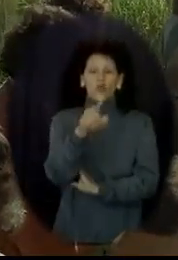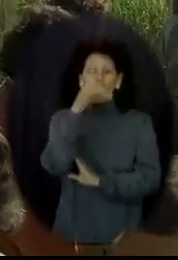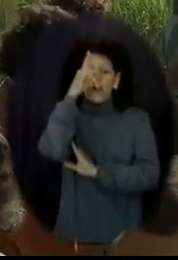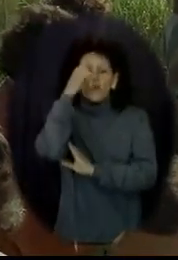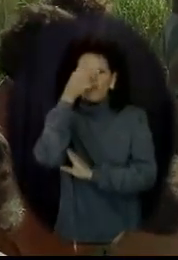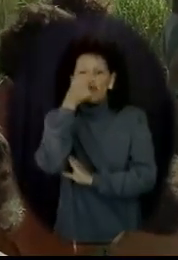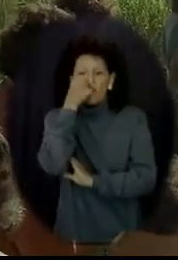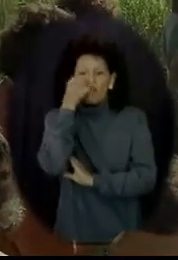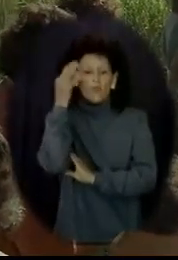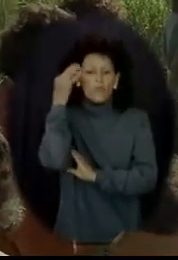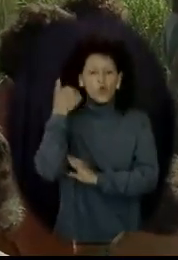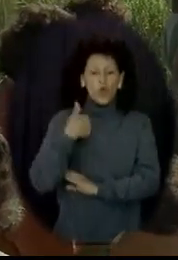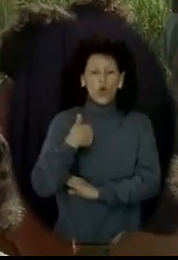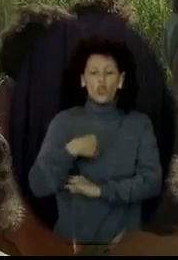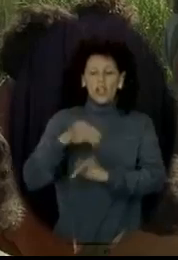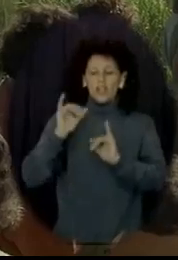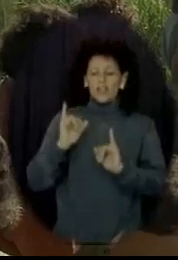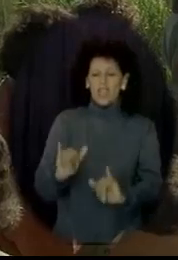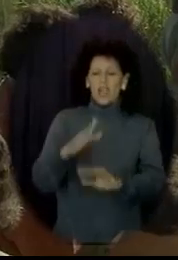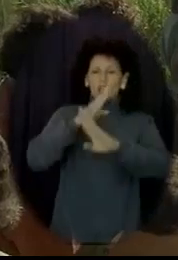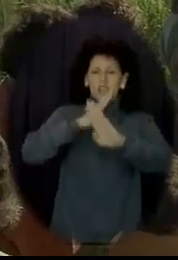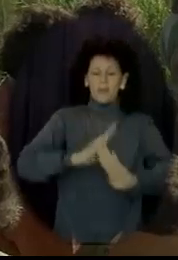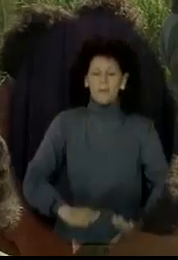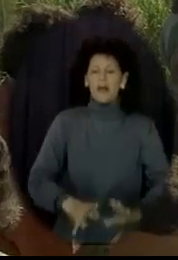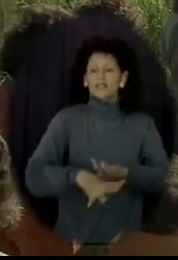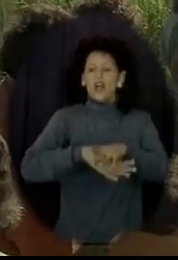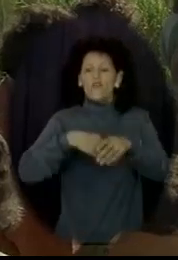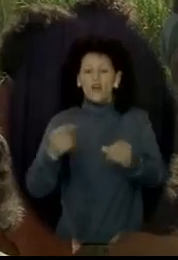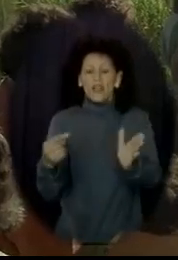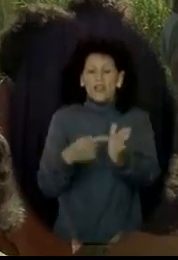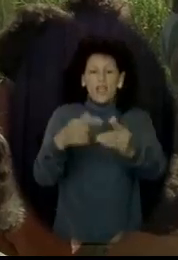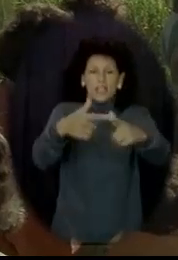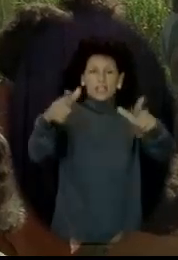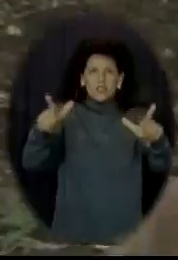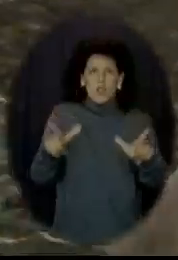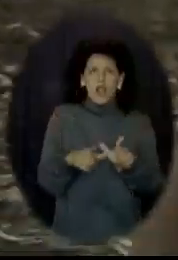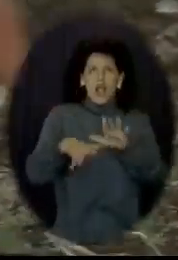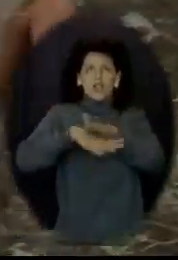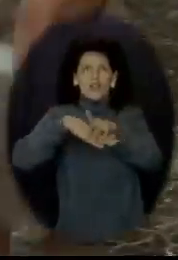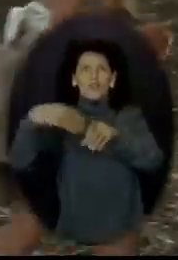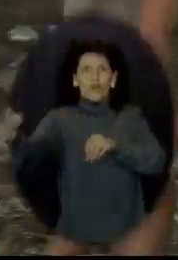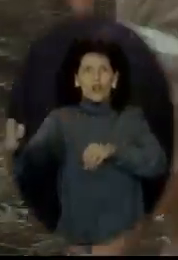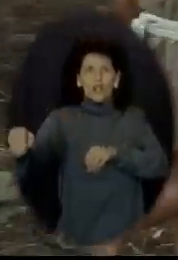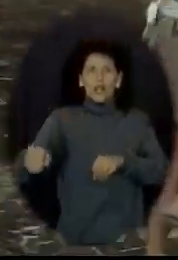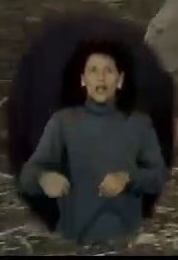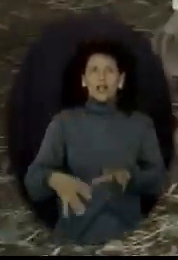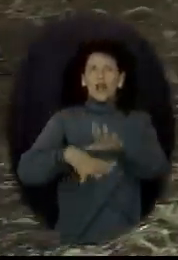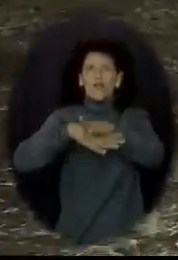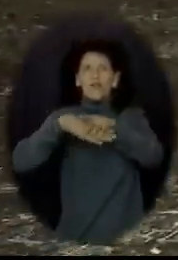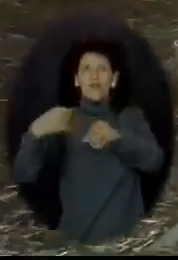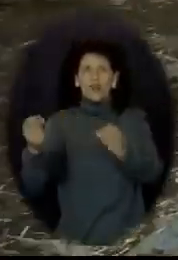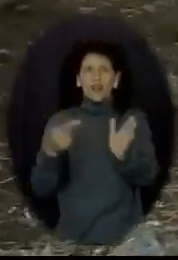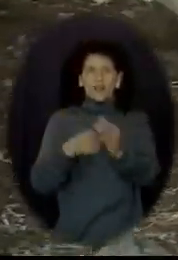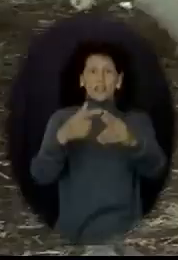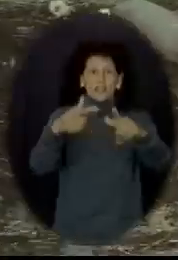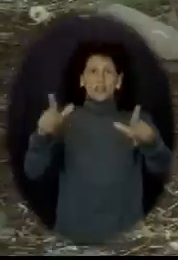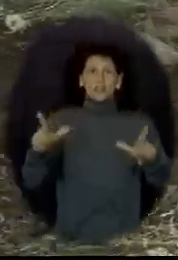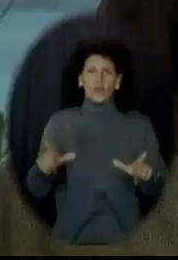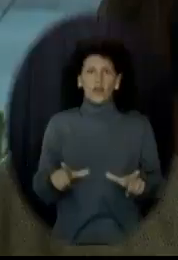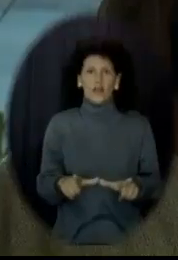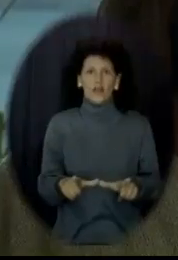¡Tú, hechicero! ¡Déjanos en paz! ¡Aléjate de este lugar! ¡Aléjate! ¡Aléjate!